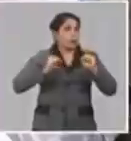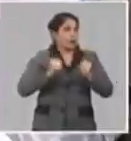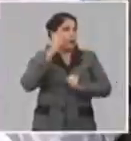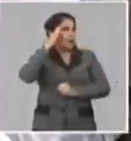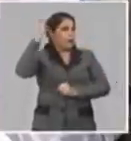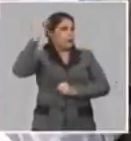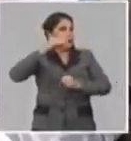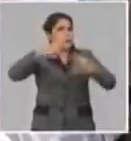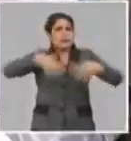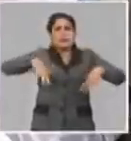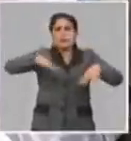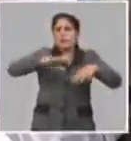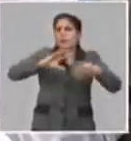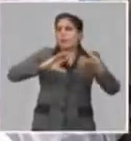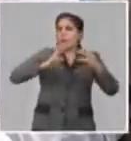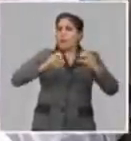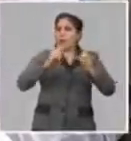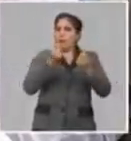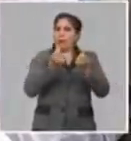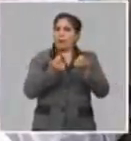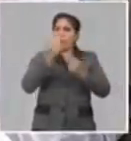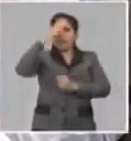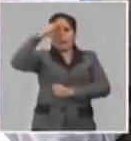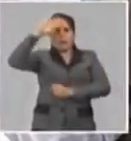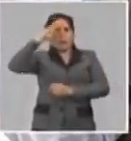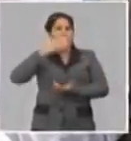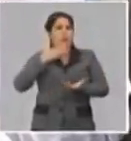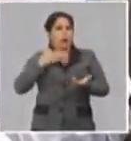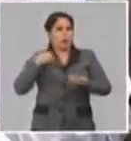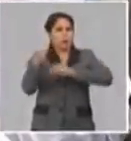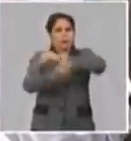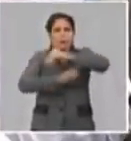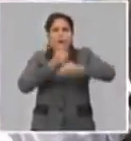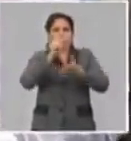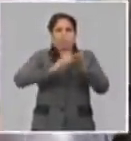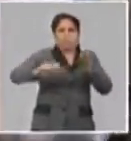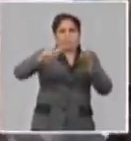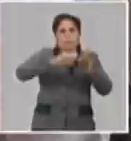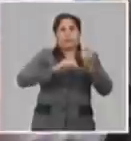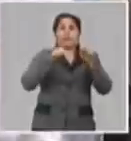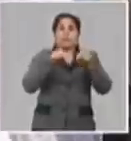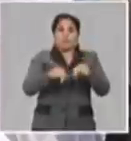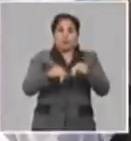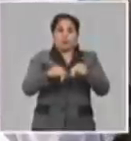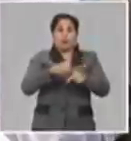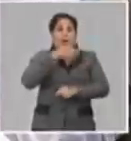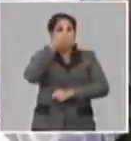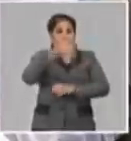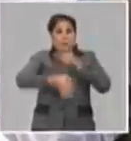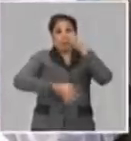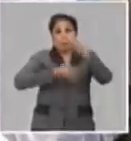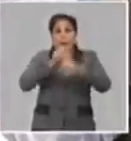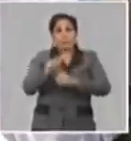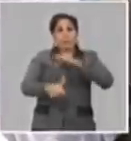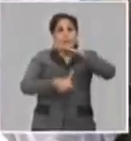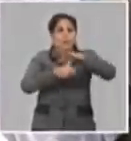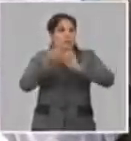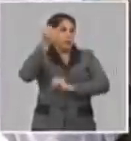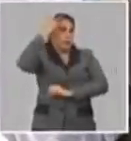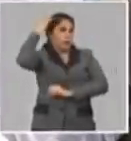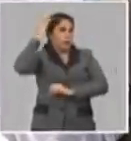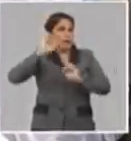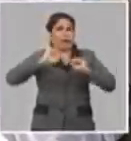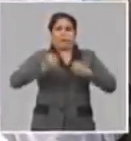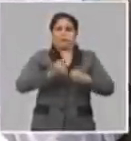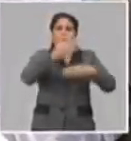en el cual estamos diseñando esta estrategia. Y presente, que lo planteaba nuestro presidente, el